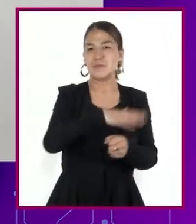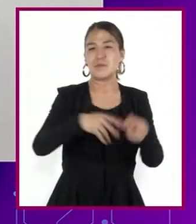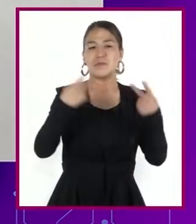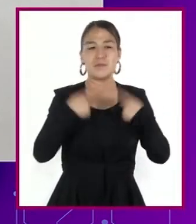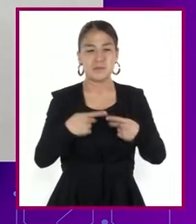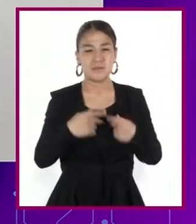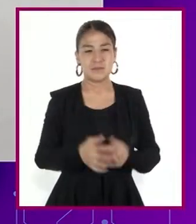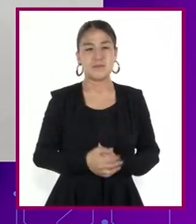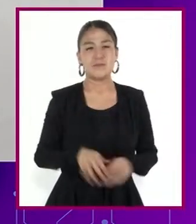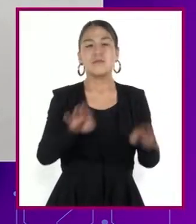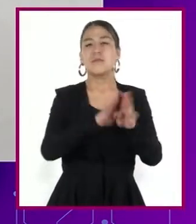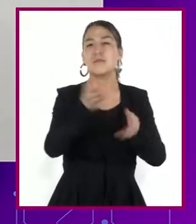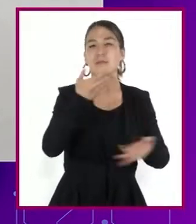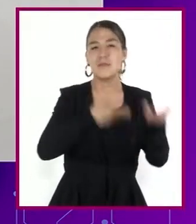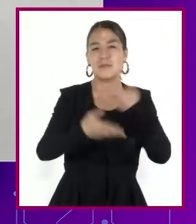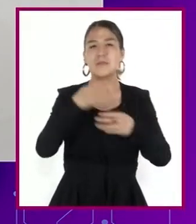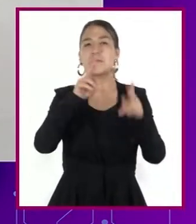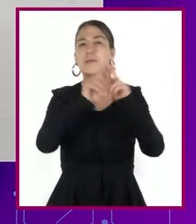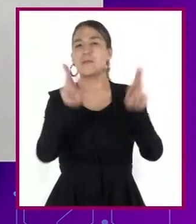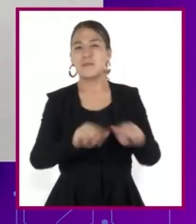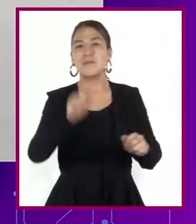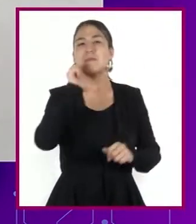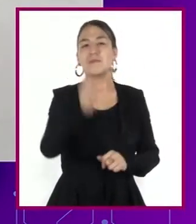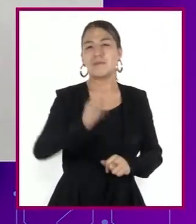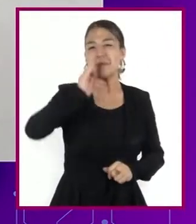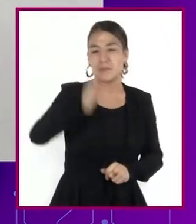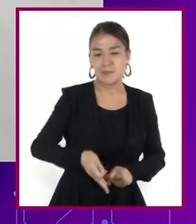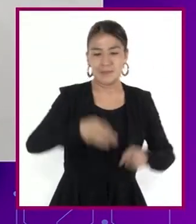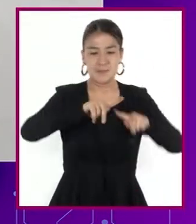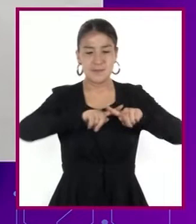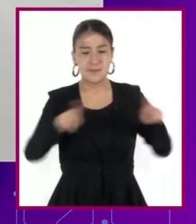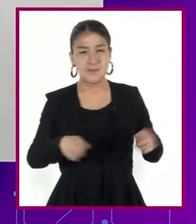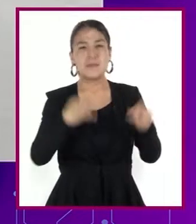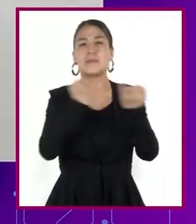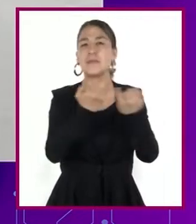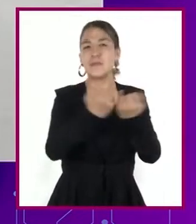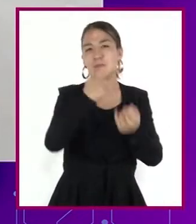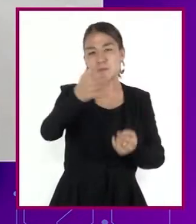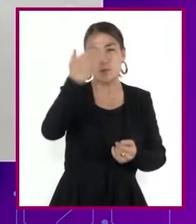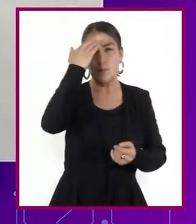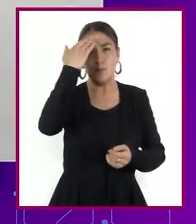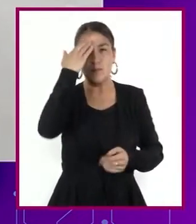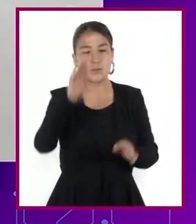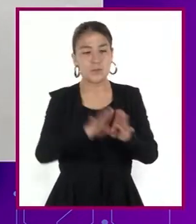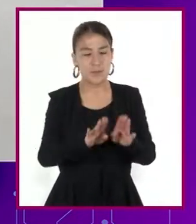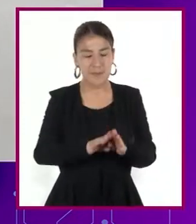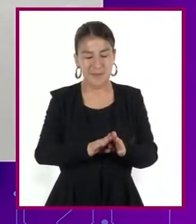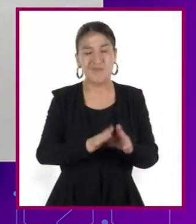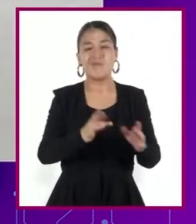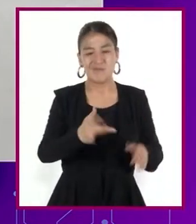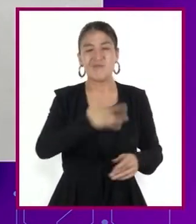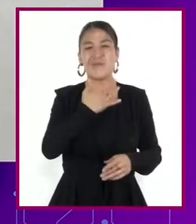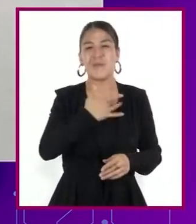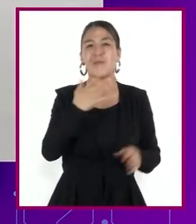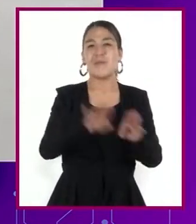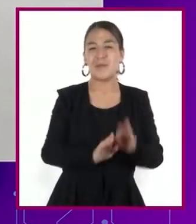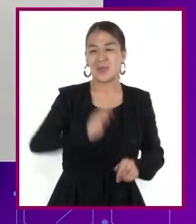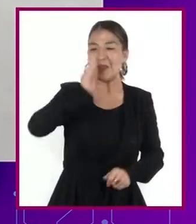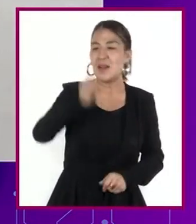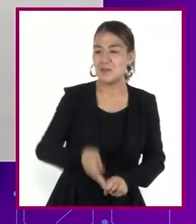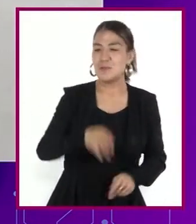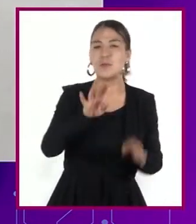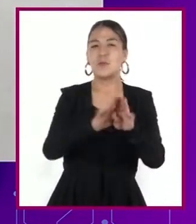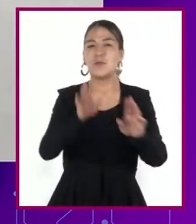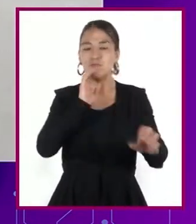convivir pacíficamente consiste en aceptar las diferencias y tener la capacidad de escuchar, reconocer,